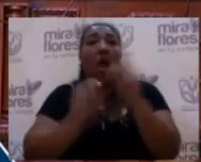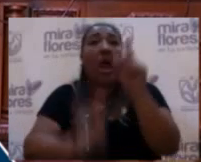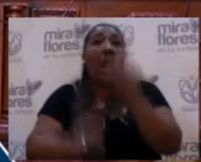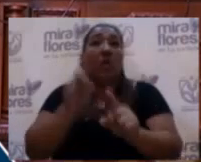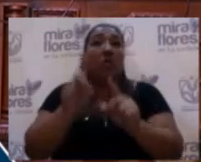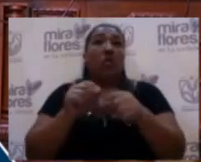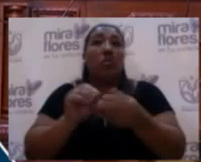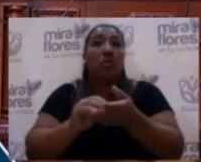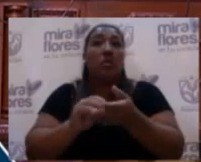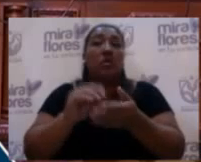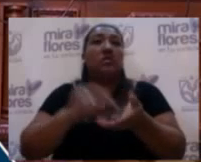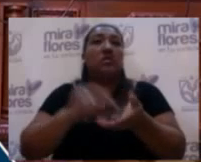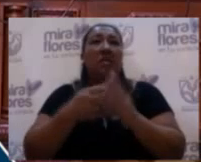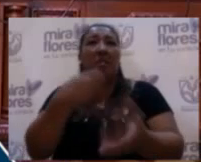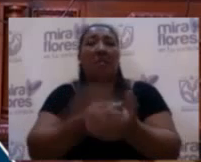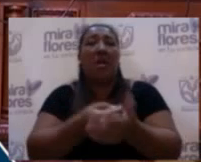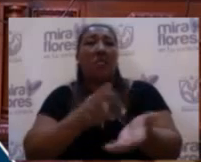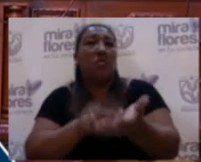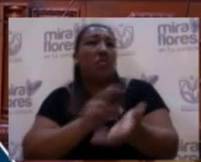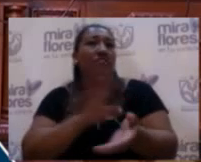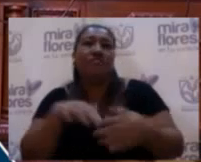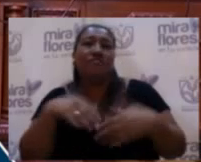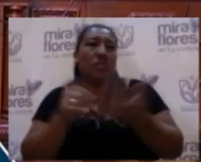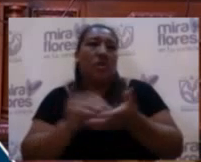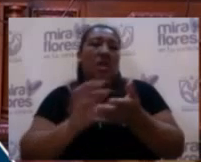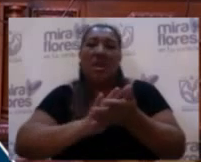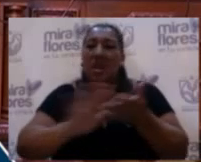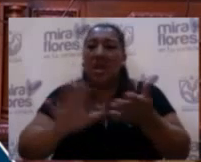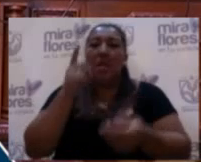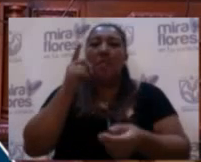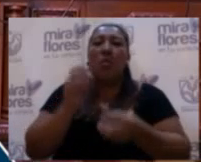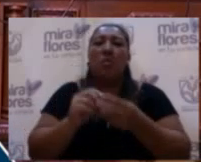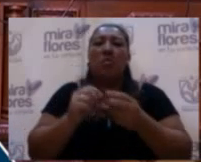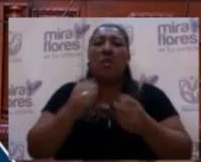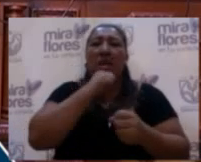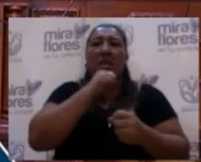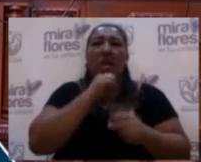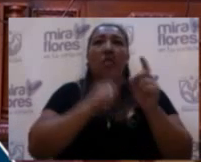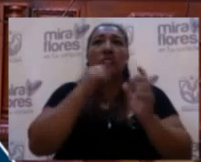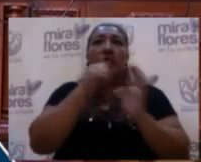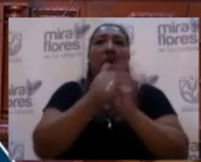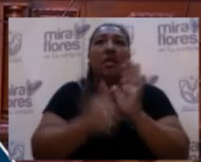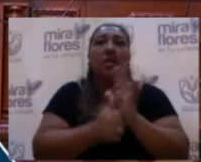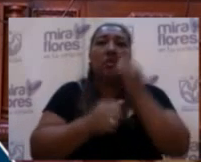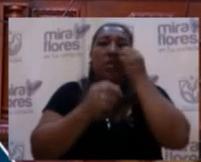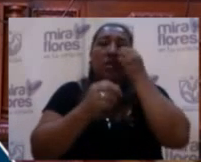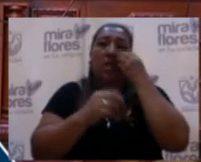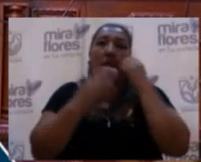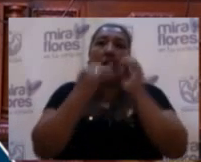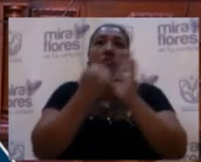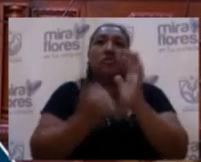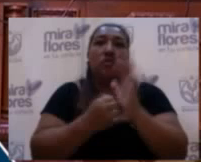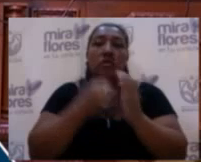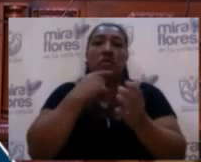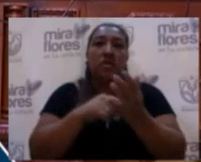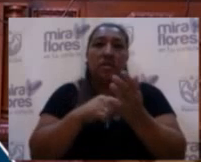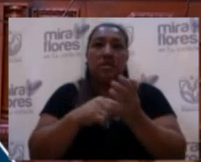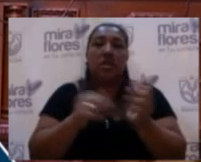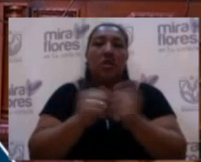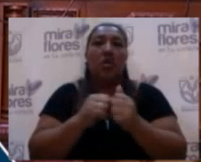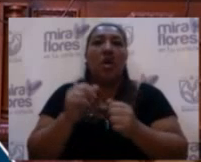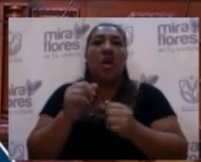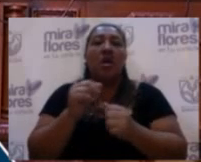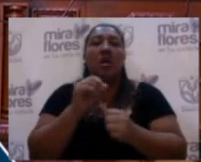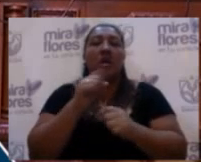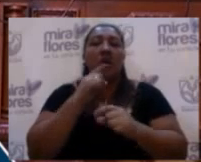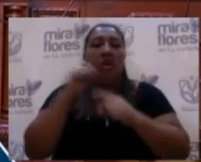no requerirán su alta por la condición en que se encuentran, acorde con los artículos respectivos de las resoluciones de Gerencia de Administración y